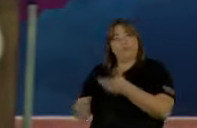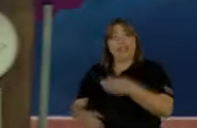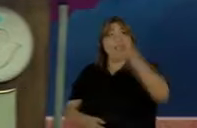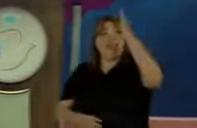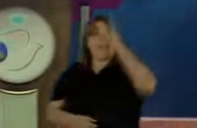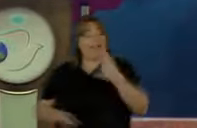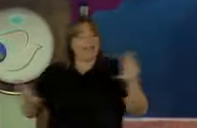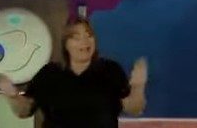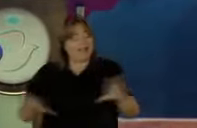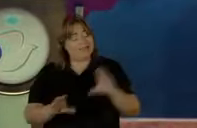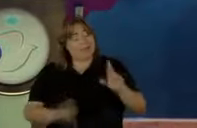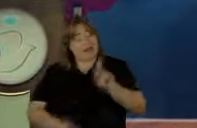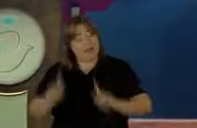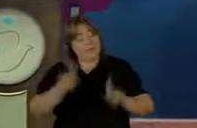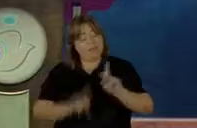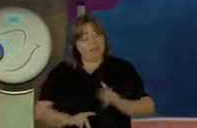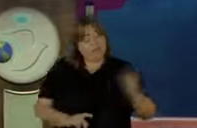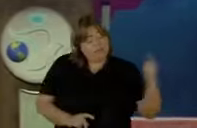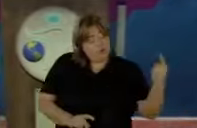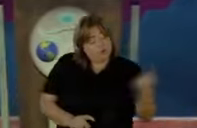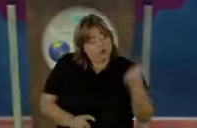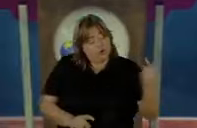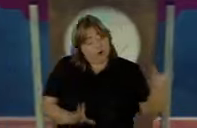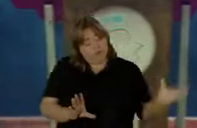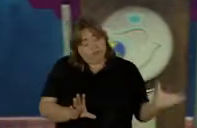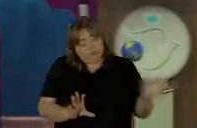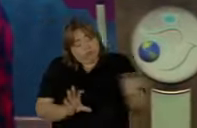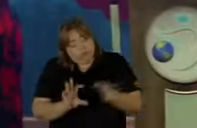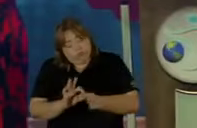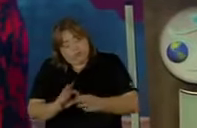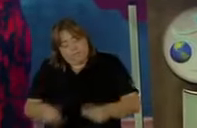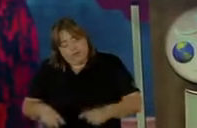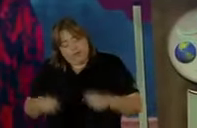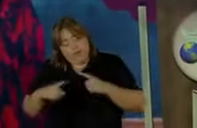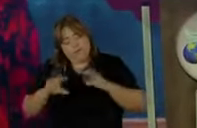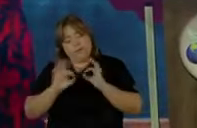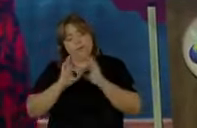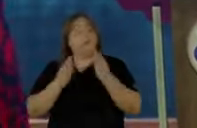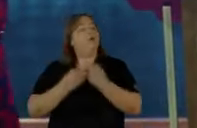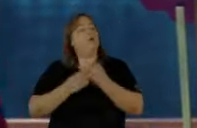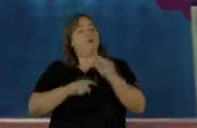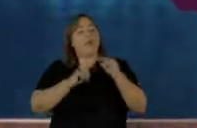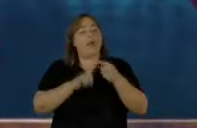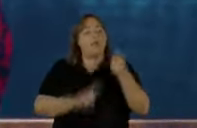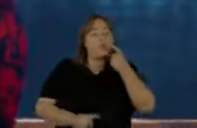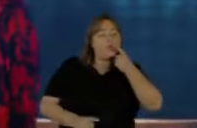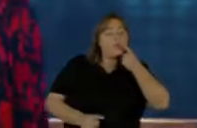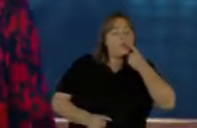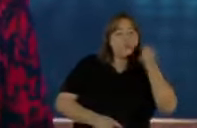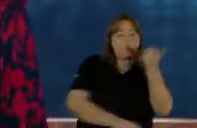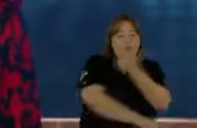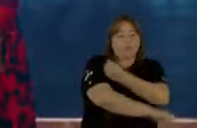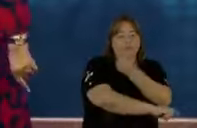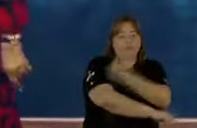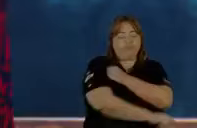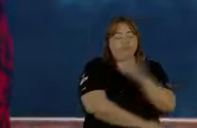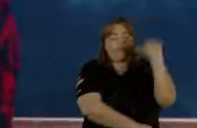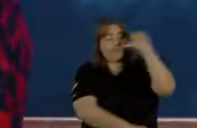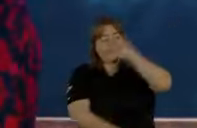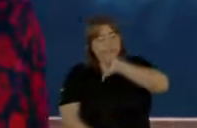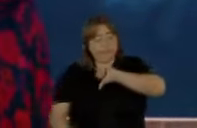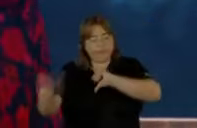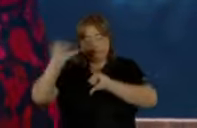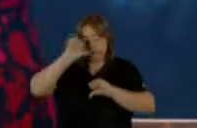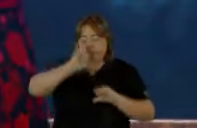en familia a los desamparados. Cuando estabas en la droga, nadie te quería, Dios te restauró. Cuando estabas en el alcoholismo, nadie te